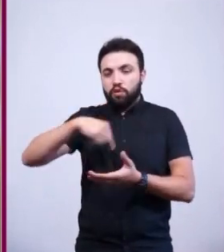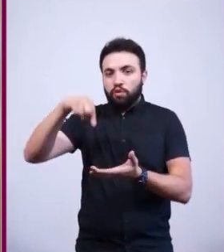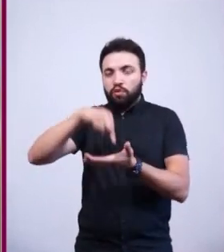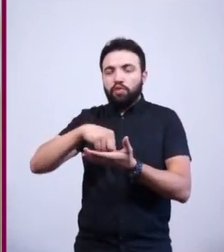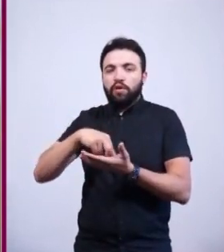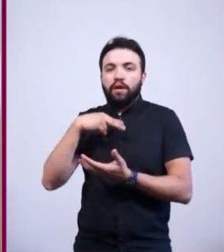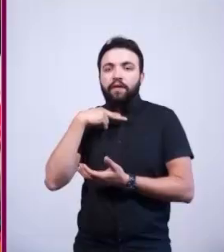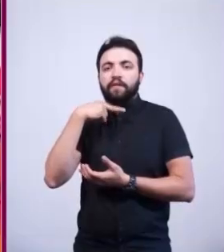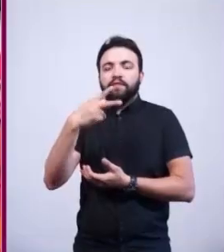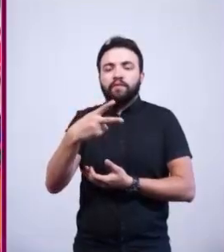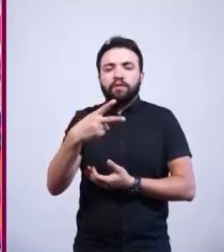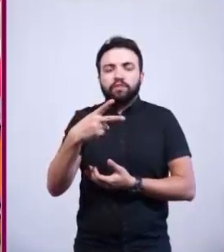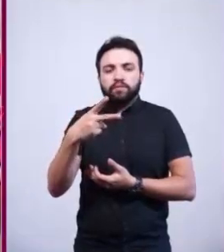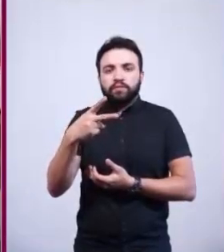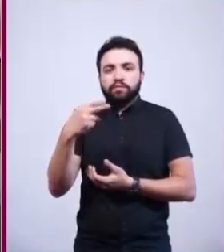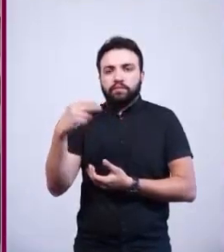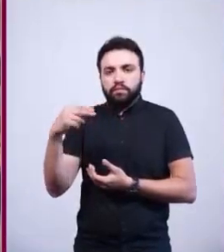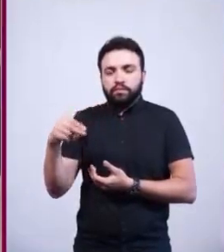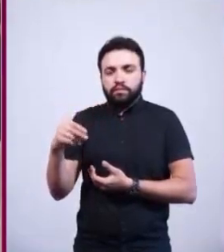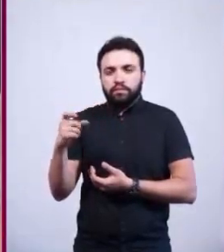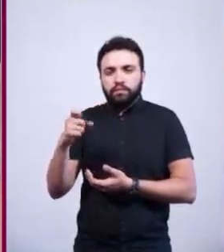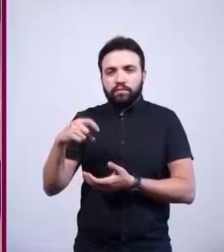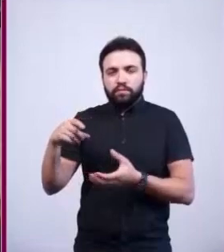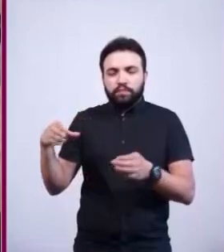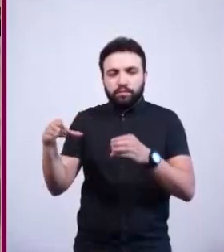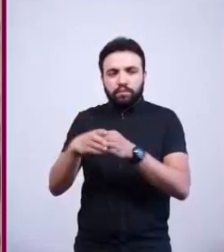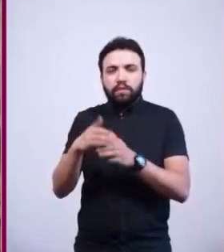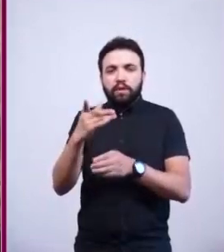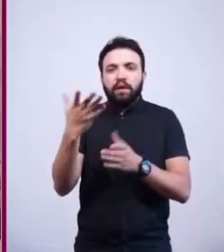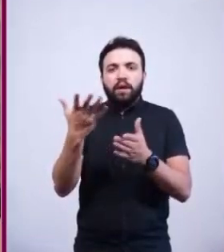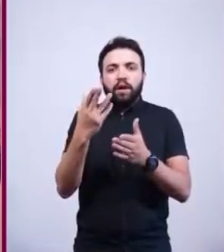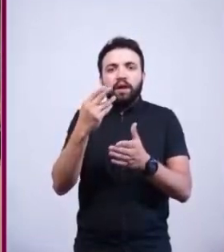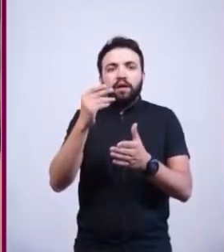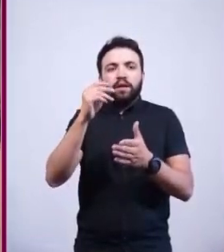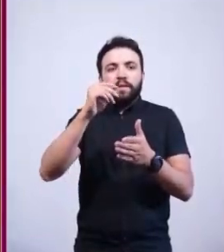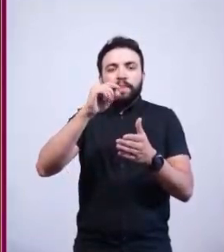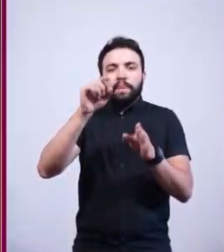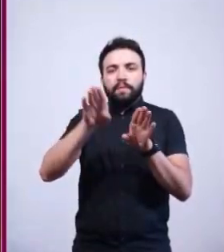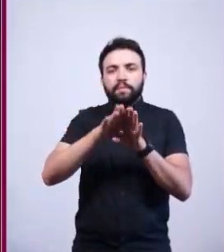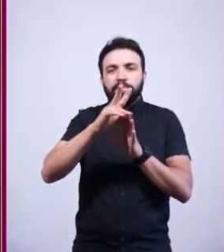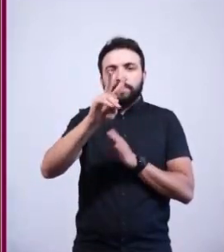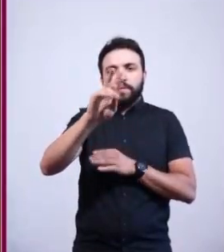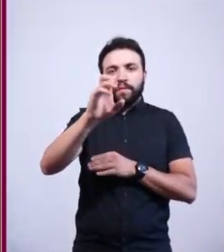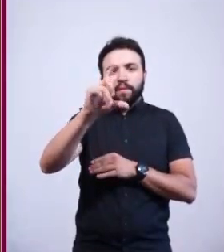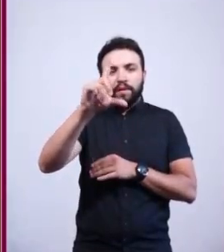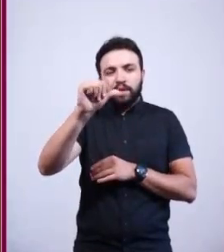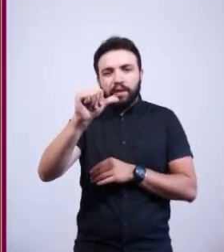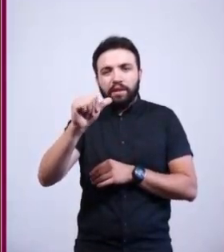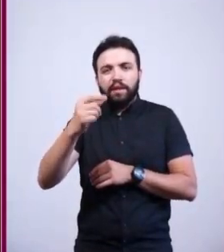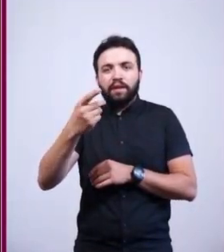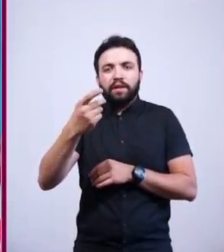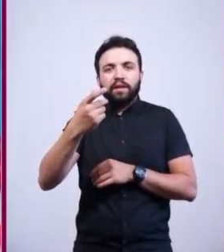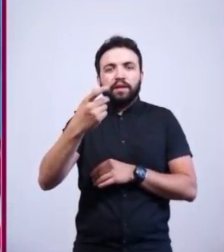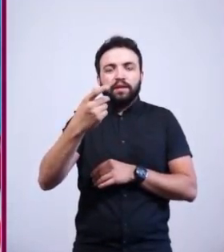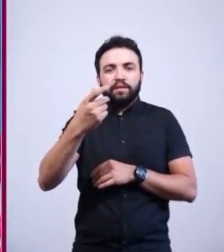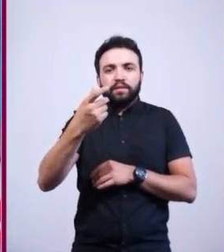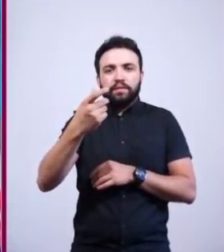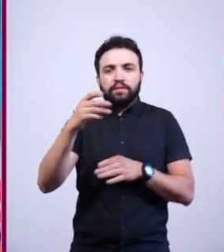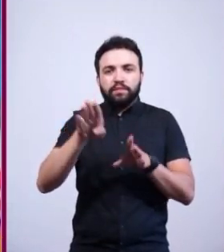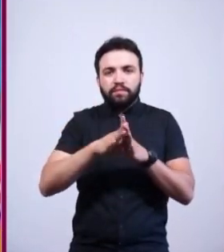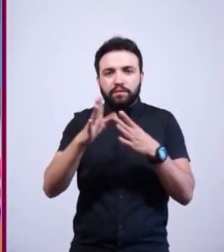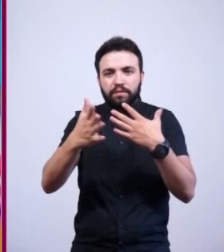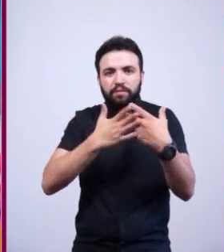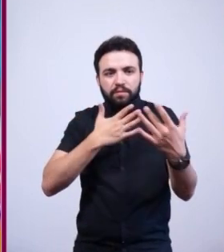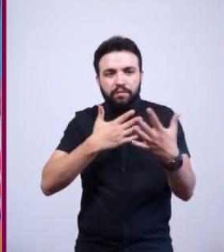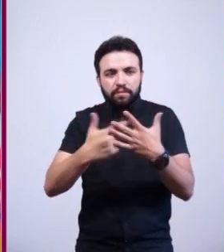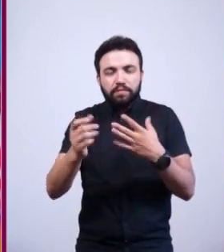Voz, en donde hacemos piezas que, digamos, develan este estado de explotación de los